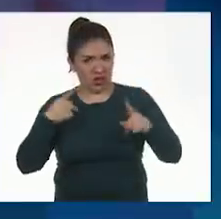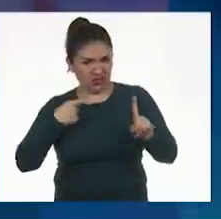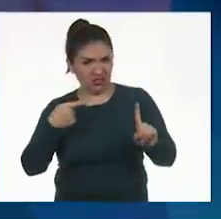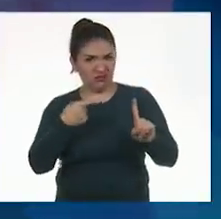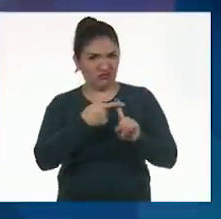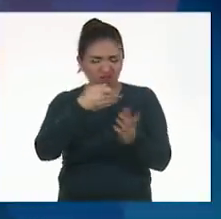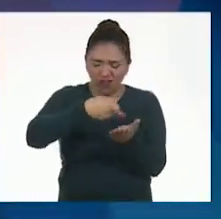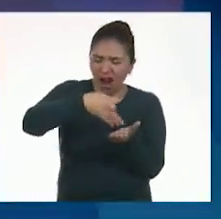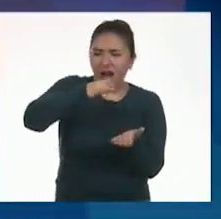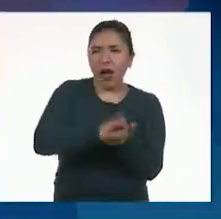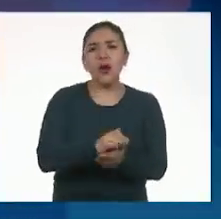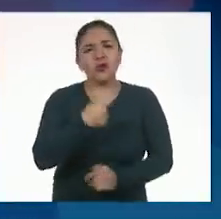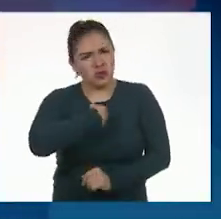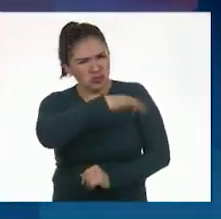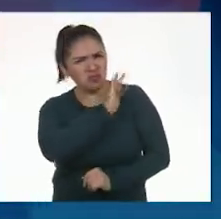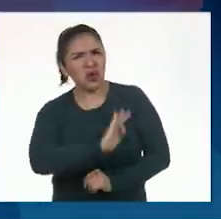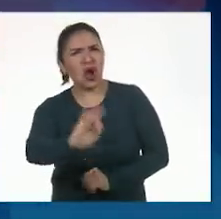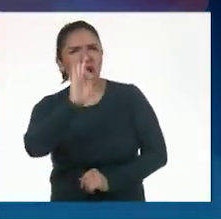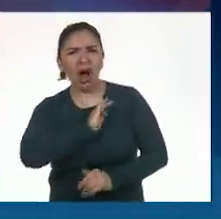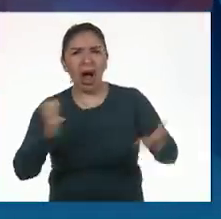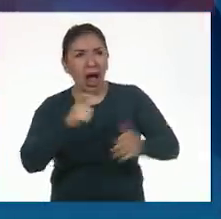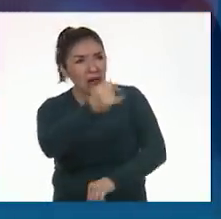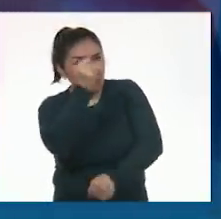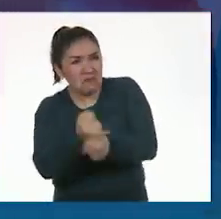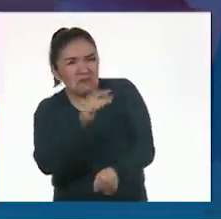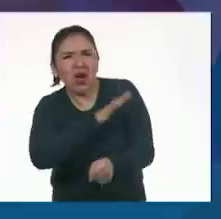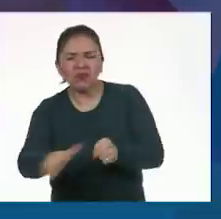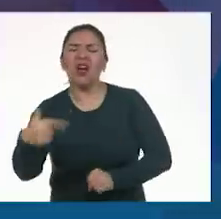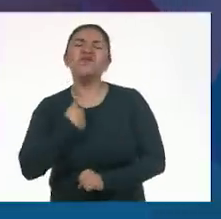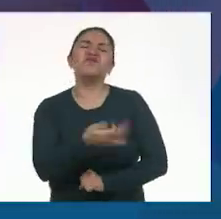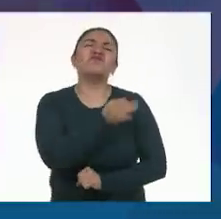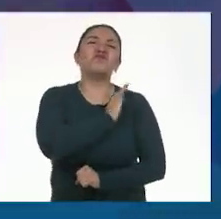creer que él puede hacer lo imposible.